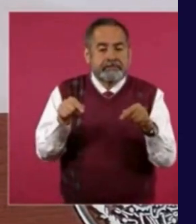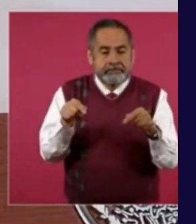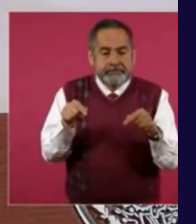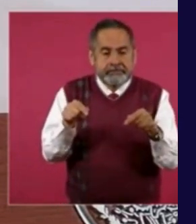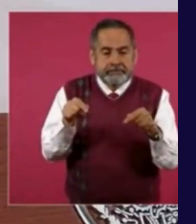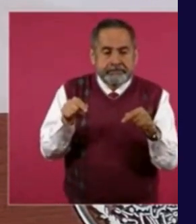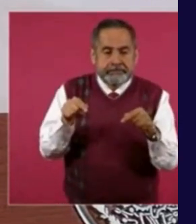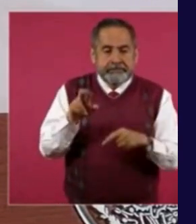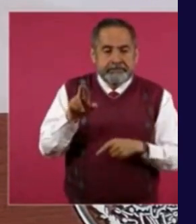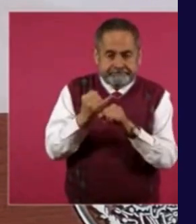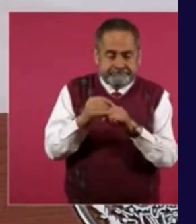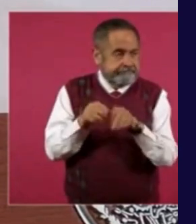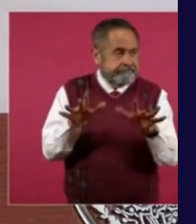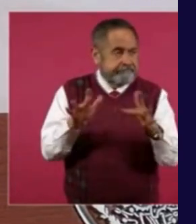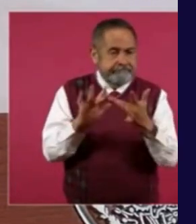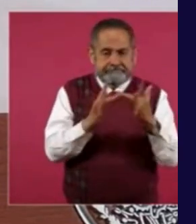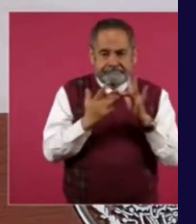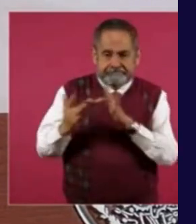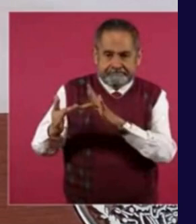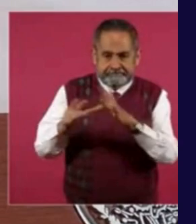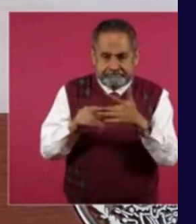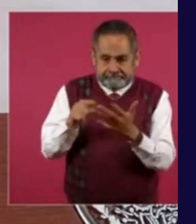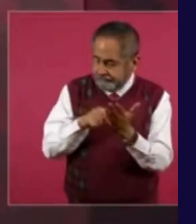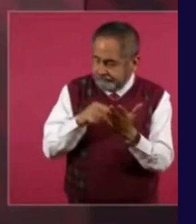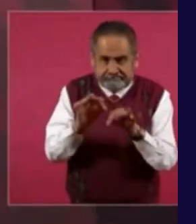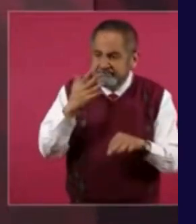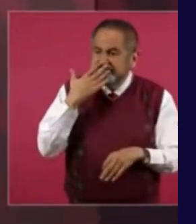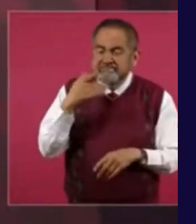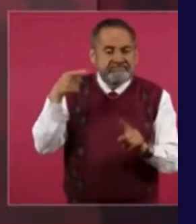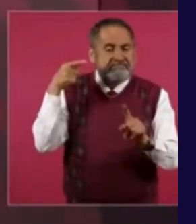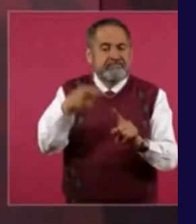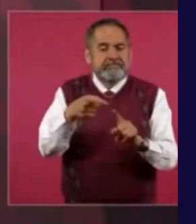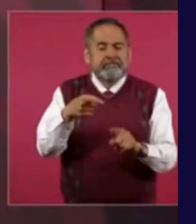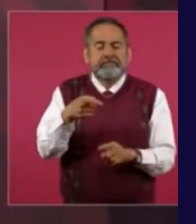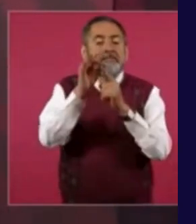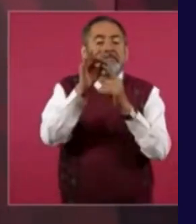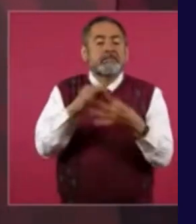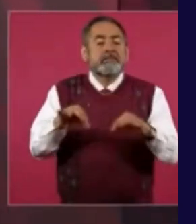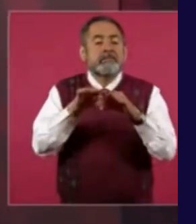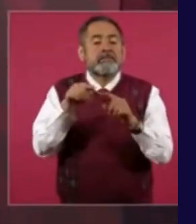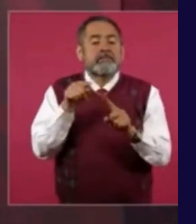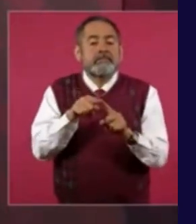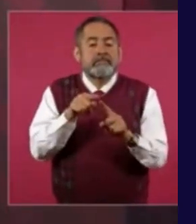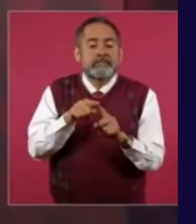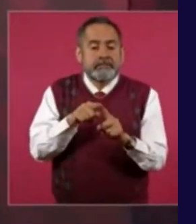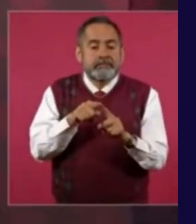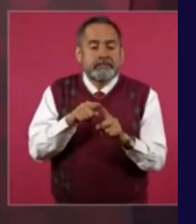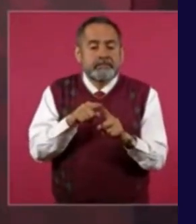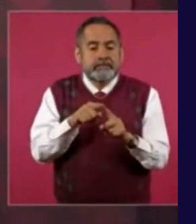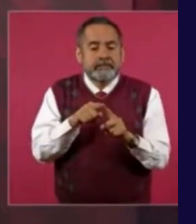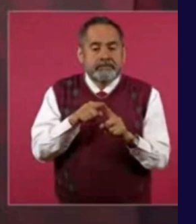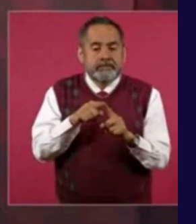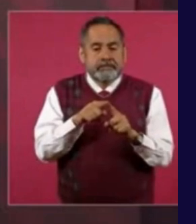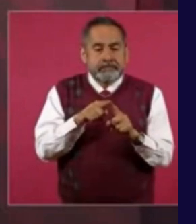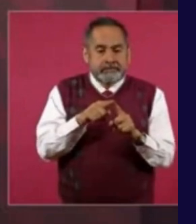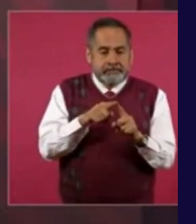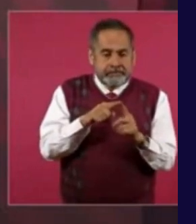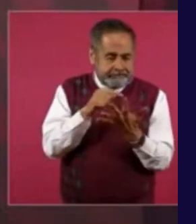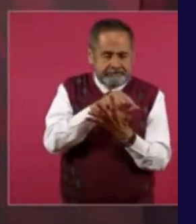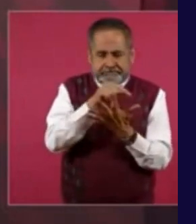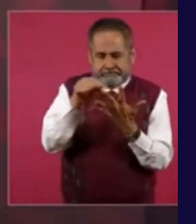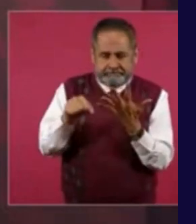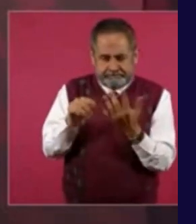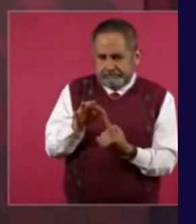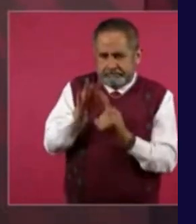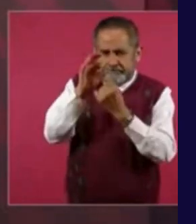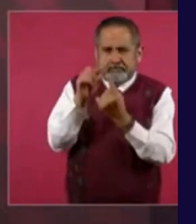harfuch quien logró una reducción significativa de delitos durante su tiempo como jefe de la policía capitalina es fundamental para